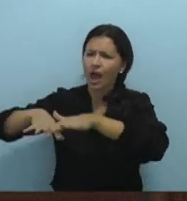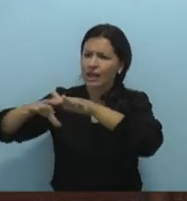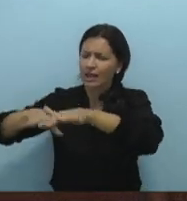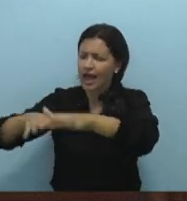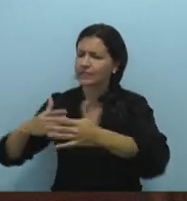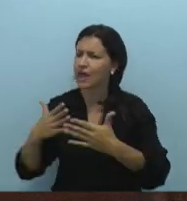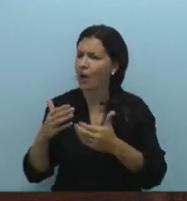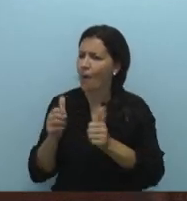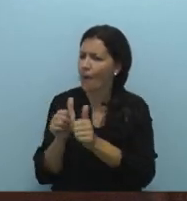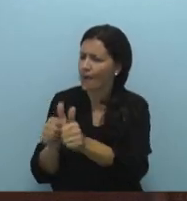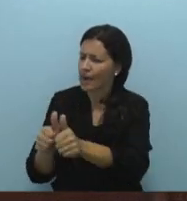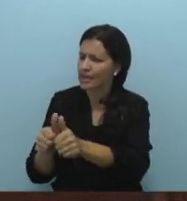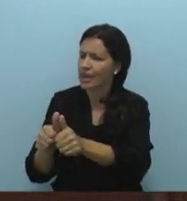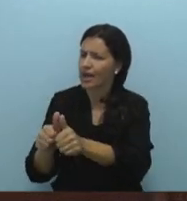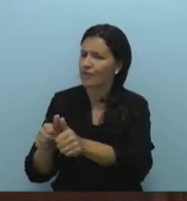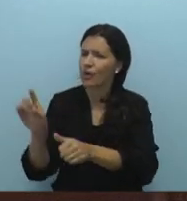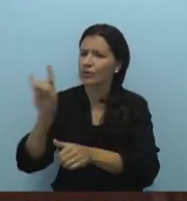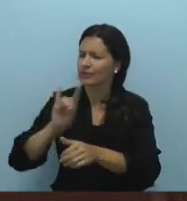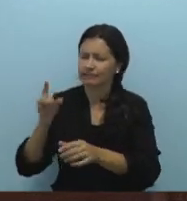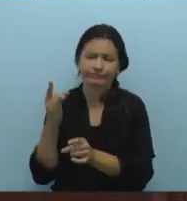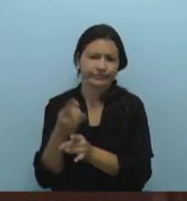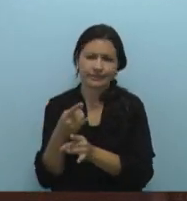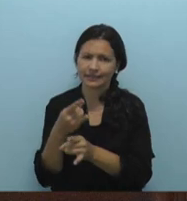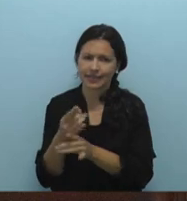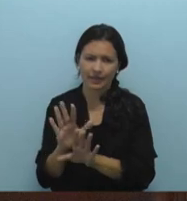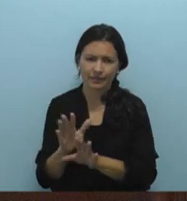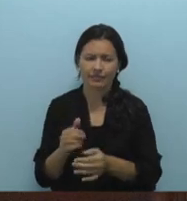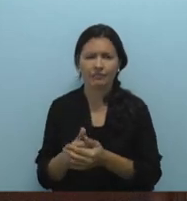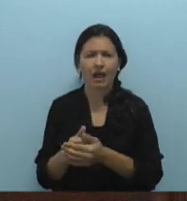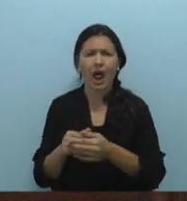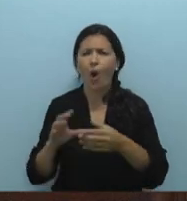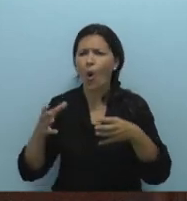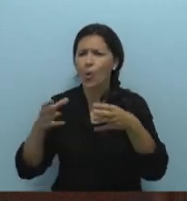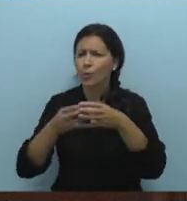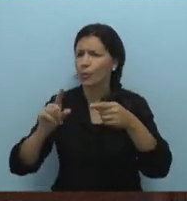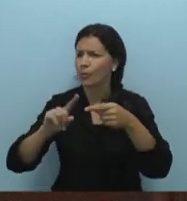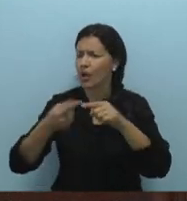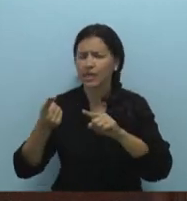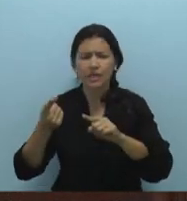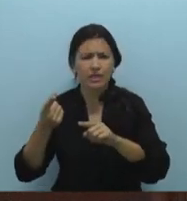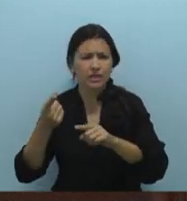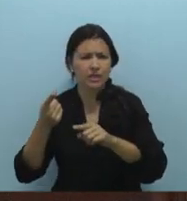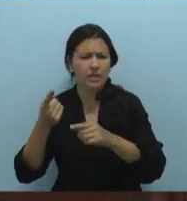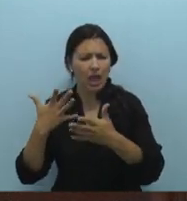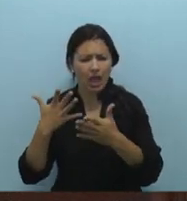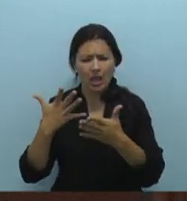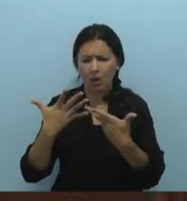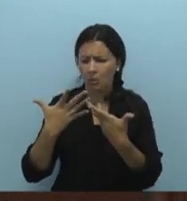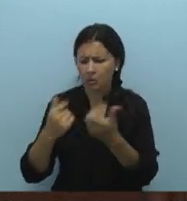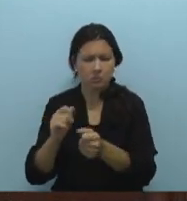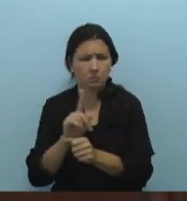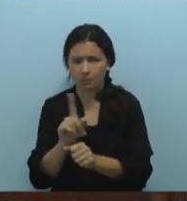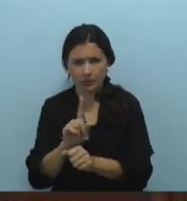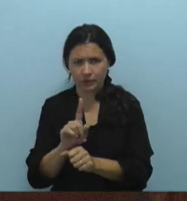a la universidad pública siempre, no de acuerdo al color político de quien gobierne, porque realmente